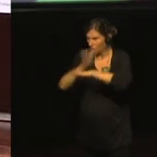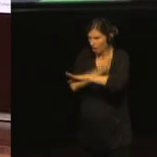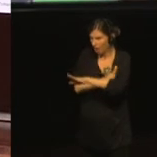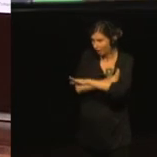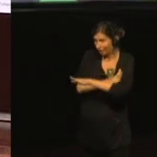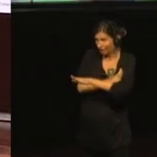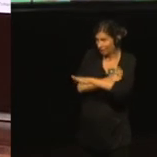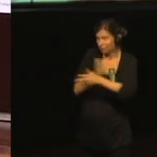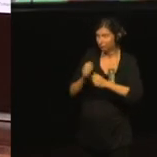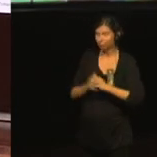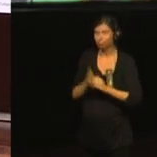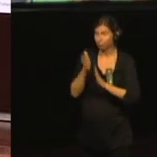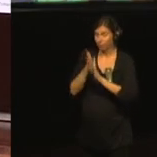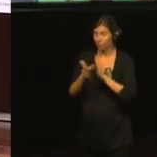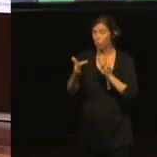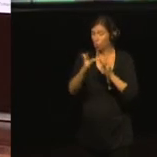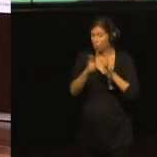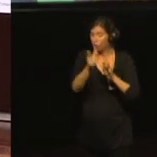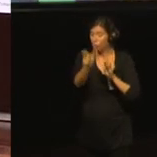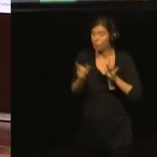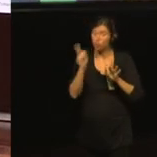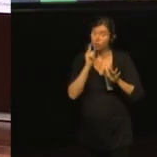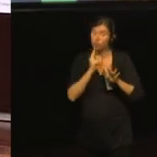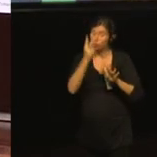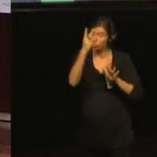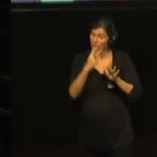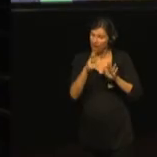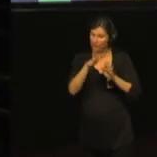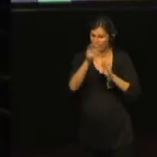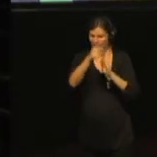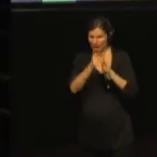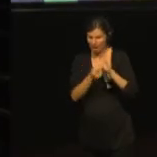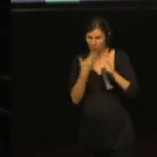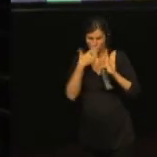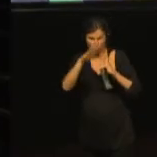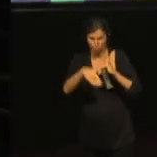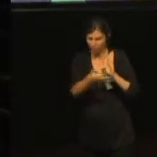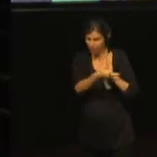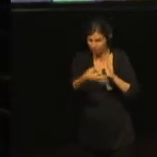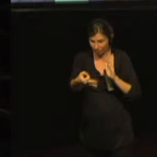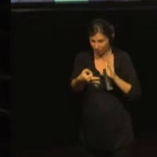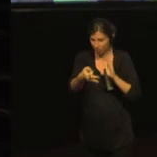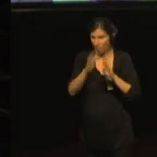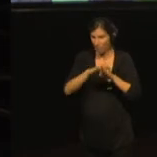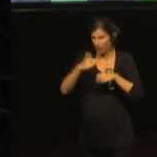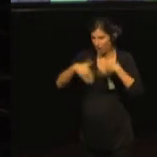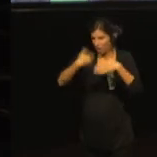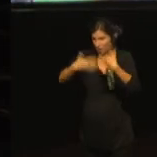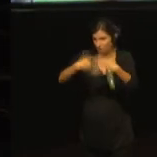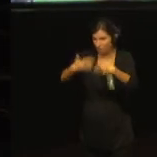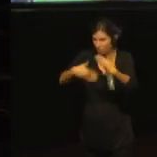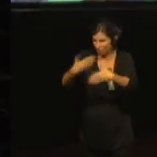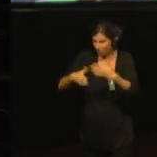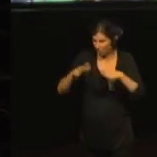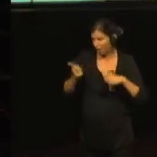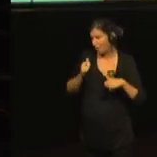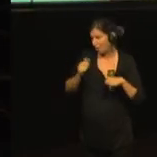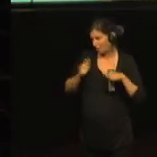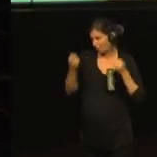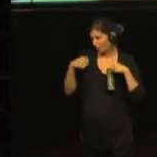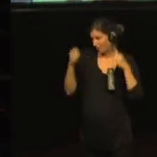que nuestras herramientas fueran mejor comprendidas en la práctica diaria de estas personas. Después tuvimos que